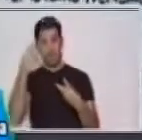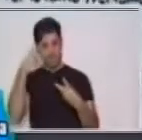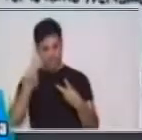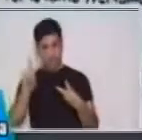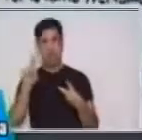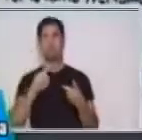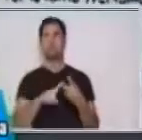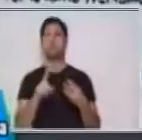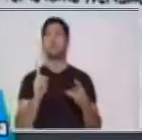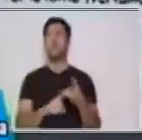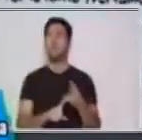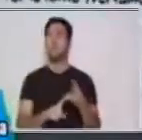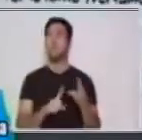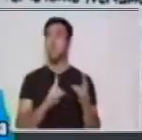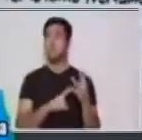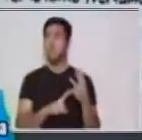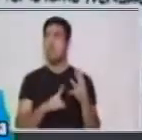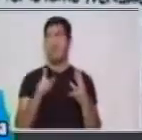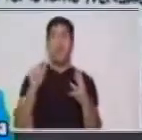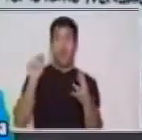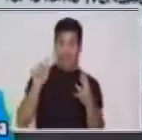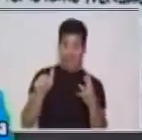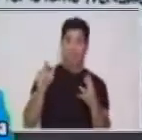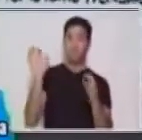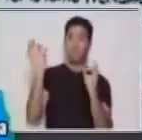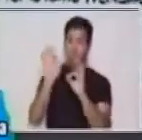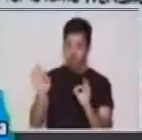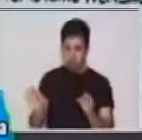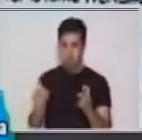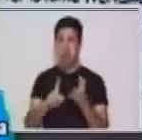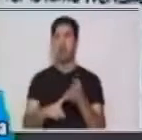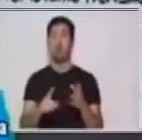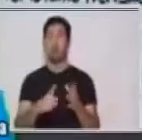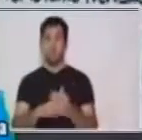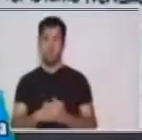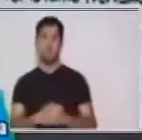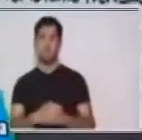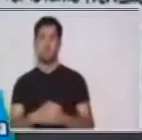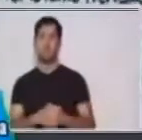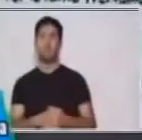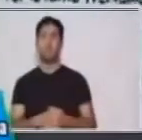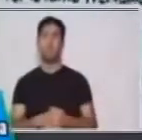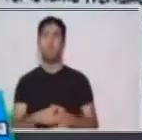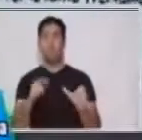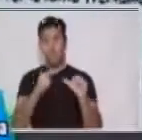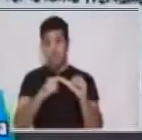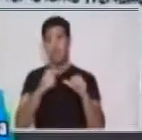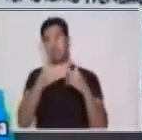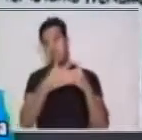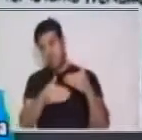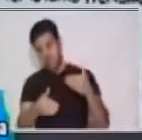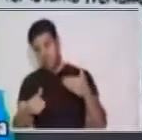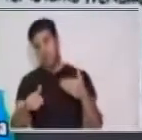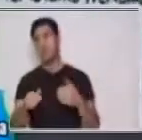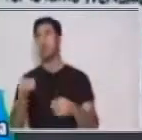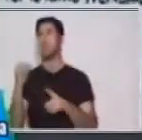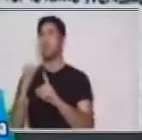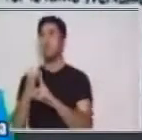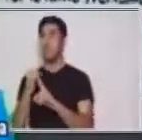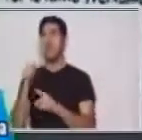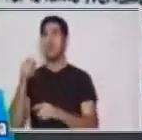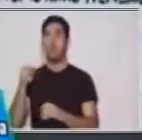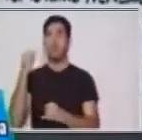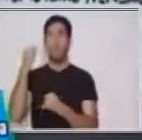por tanto, así que, de modo que, por consiguiente y por último, por lo